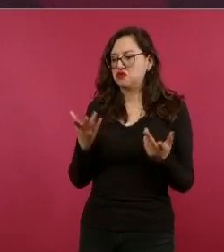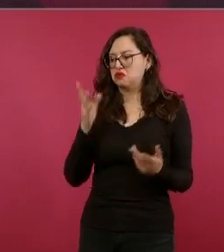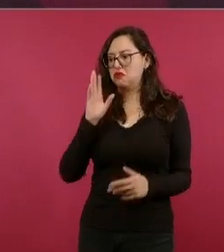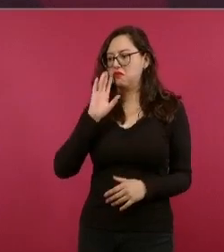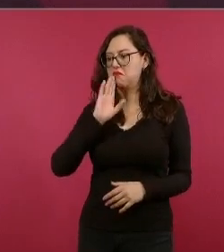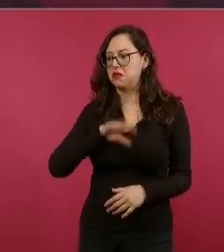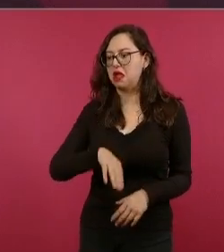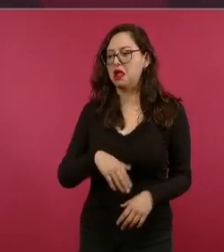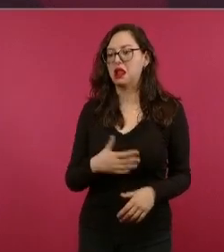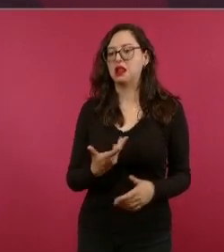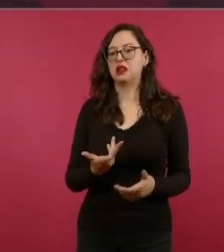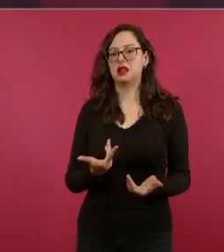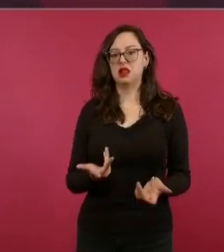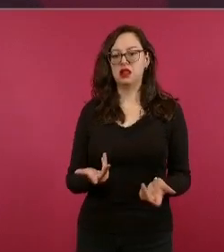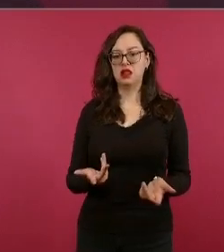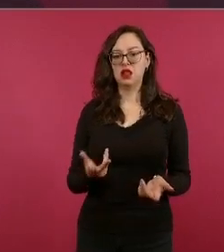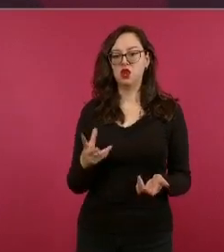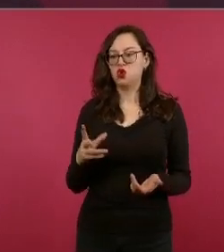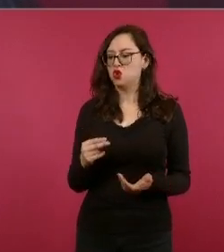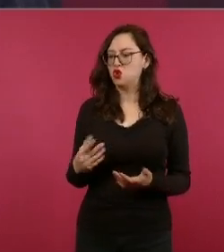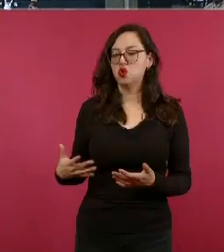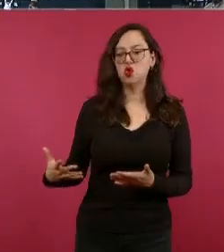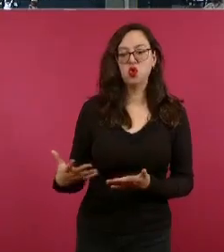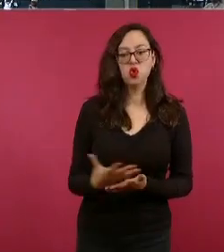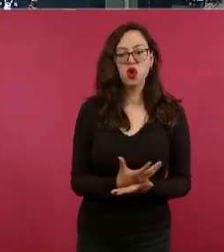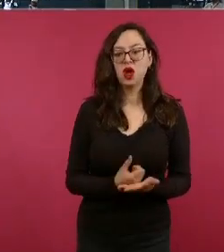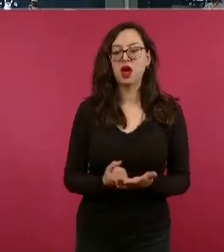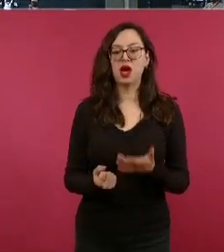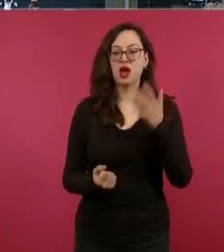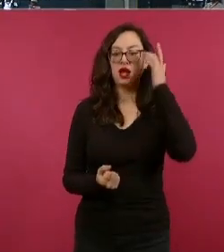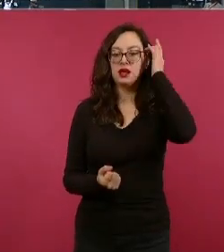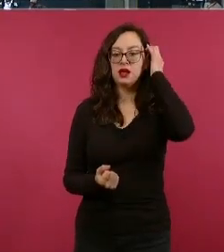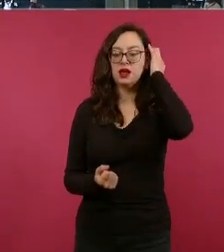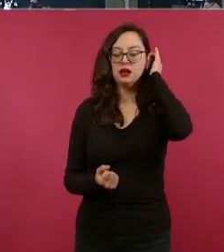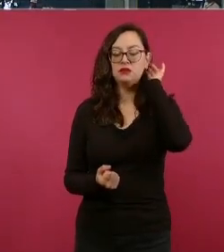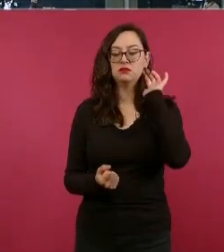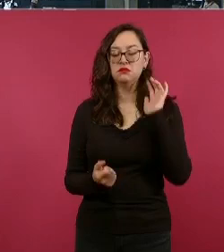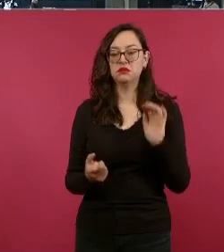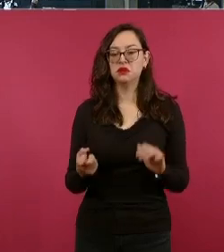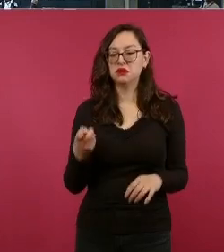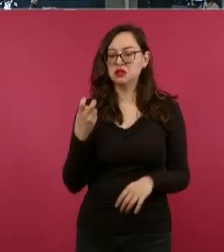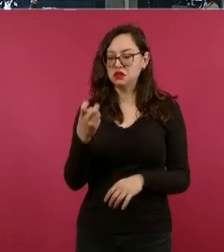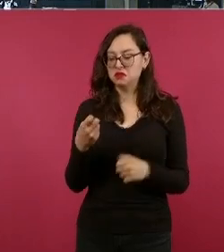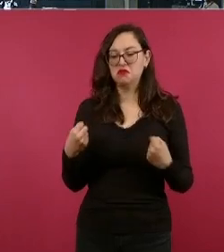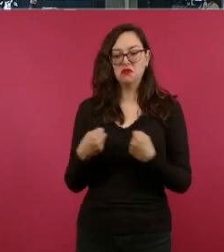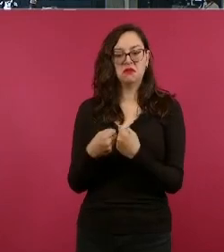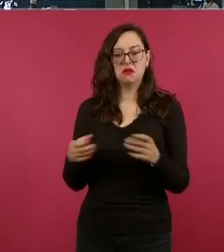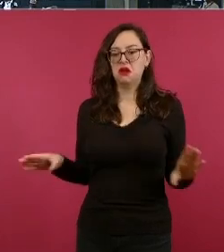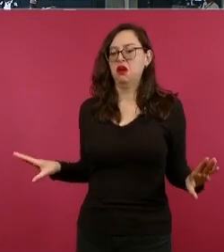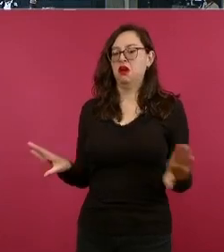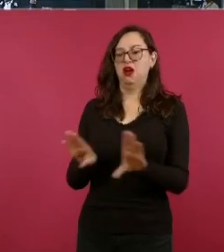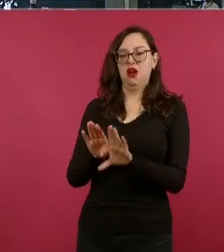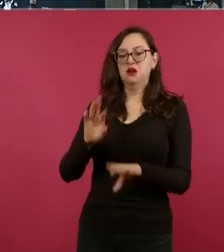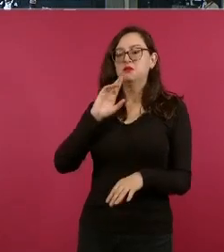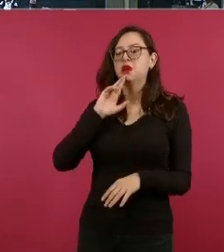Unidos a México que lo que vendíamos, y que por lo mismo había que cerrar las fronteras.